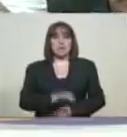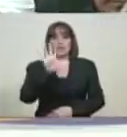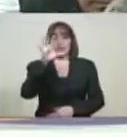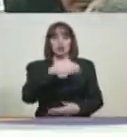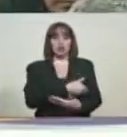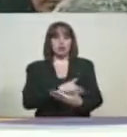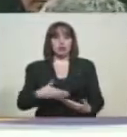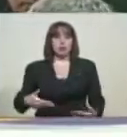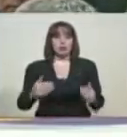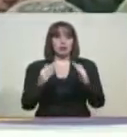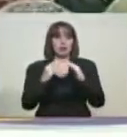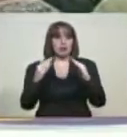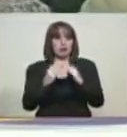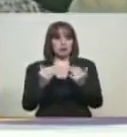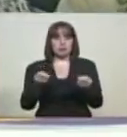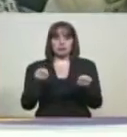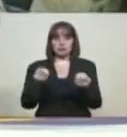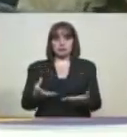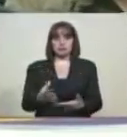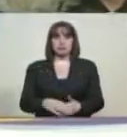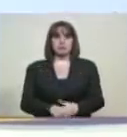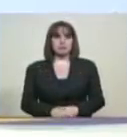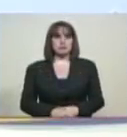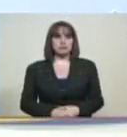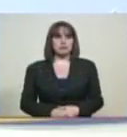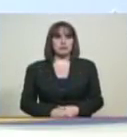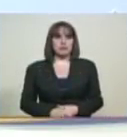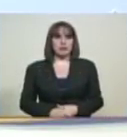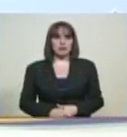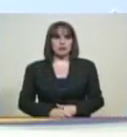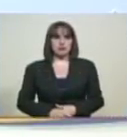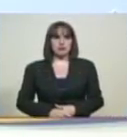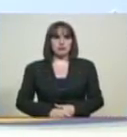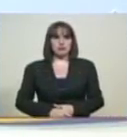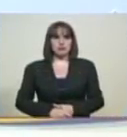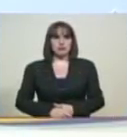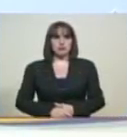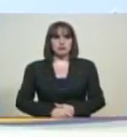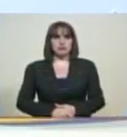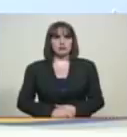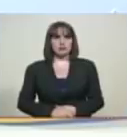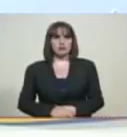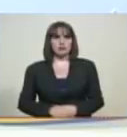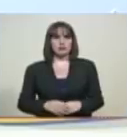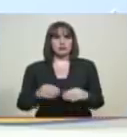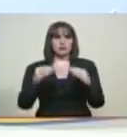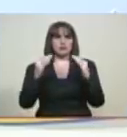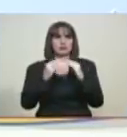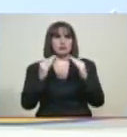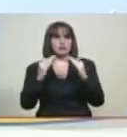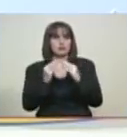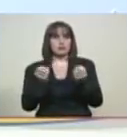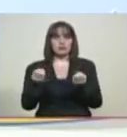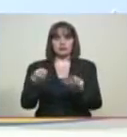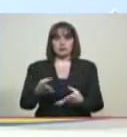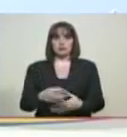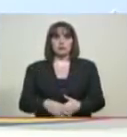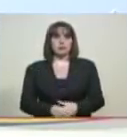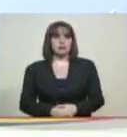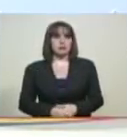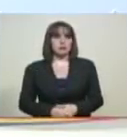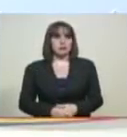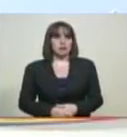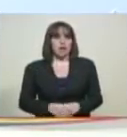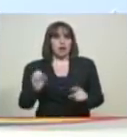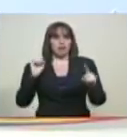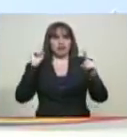millones de hogares en la gran misión hogares de la patria la meta en junio son 6 millones de hogares y